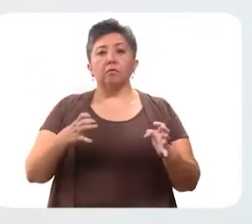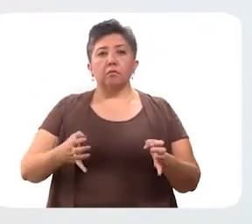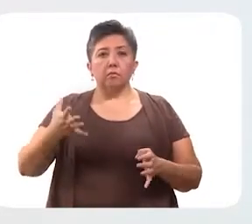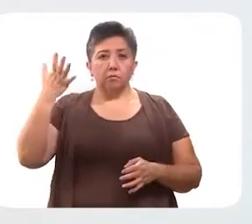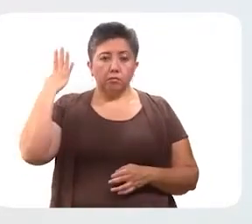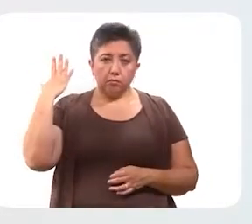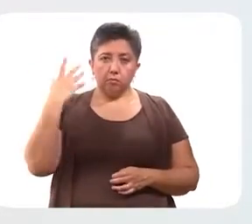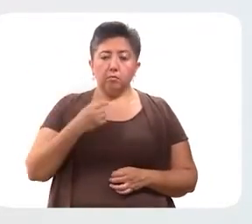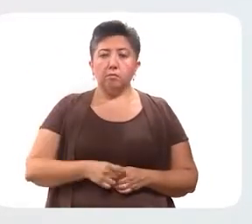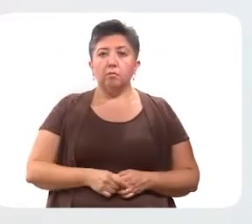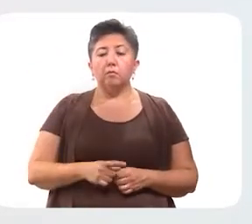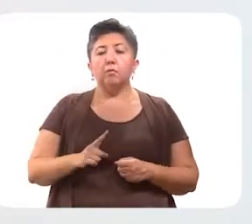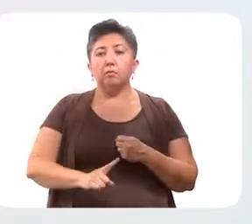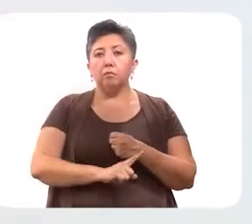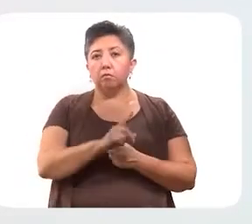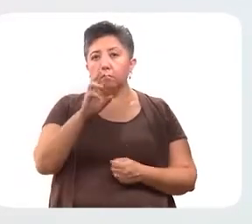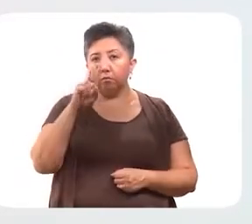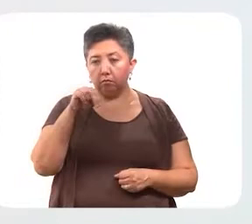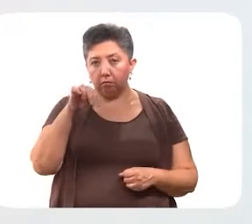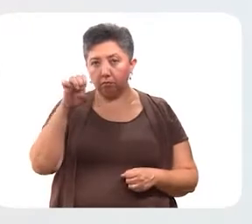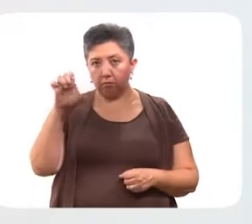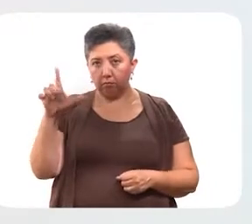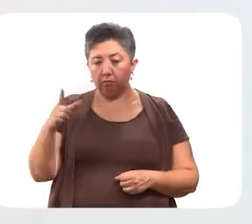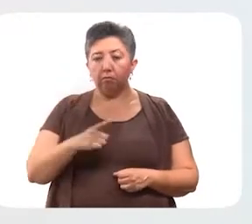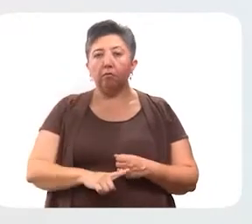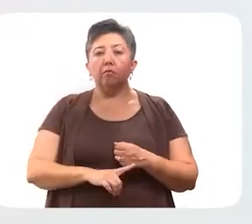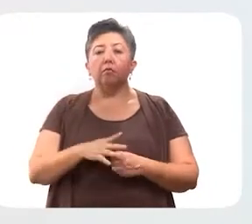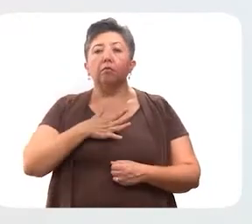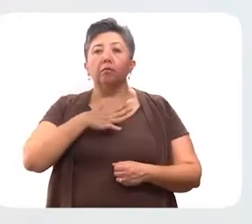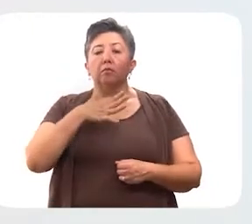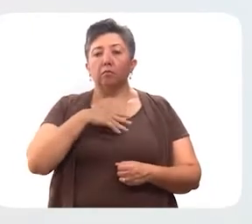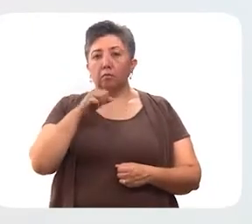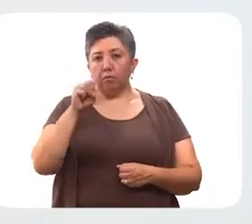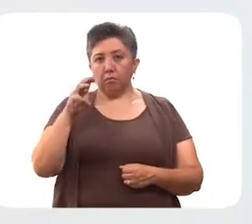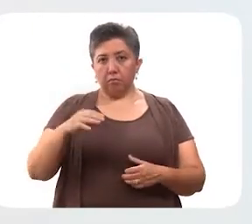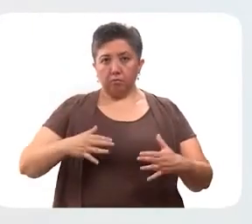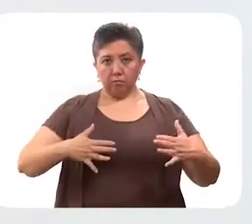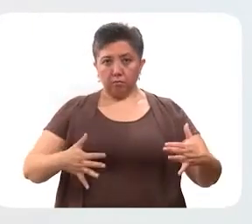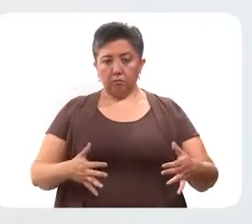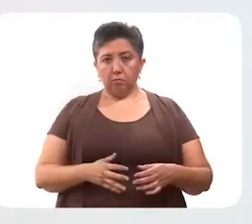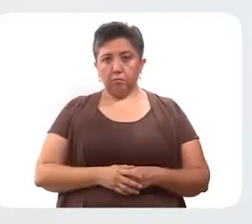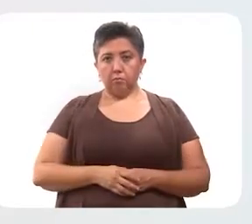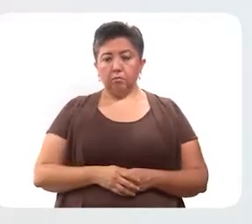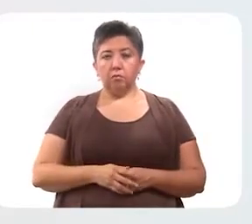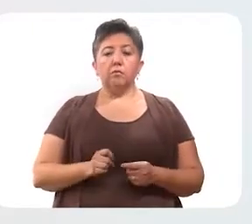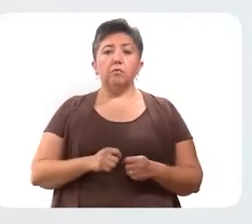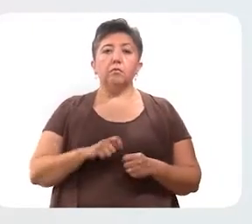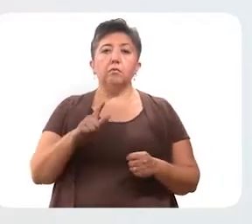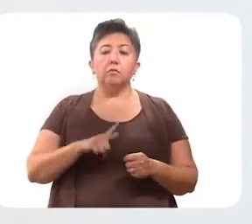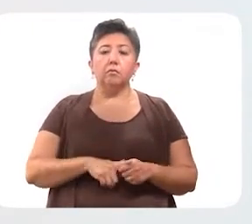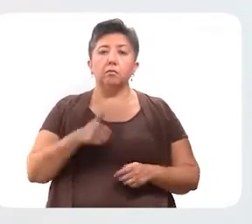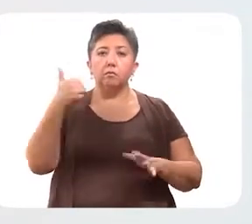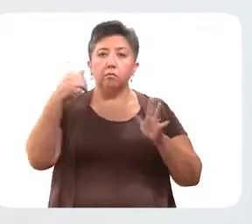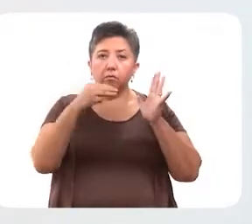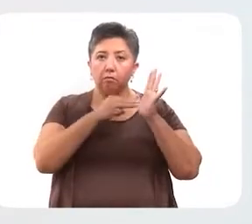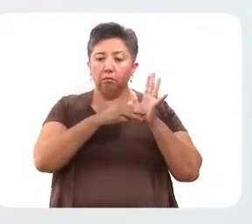se encontraban insuficiencia renal crónica, EPOC, asma y obesidad. En total,